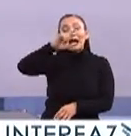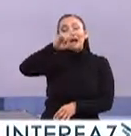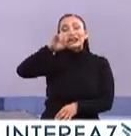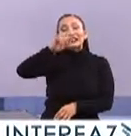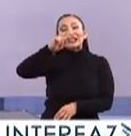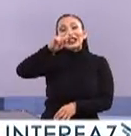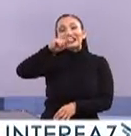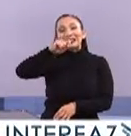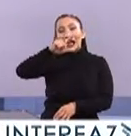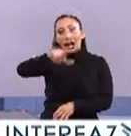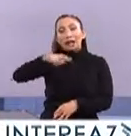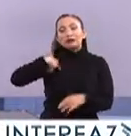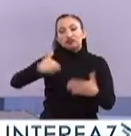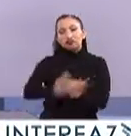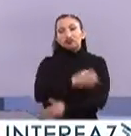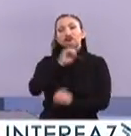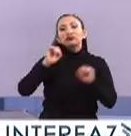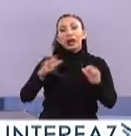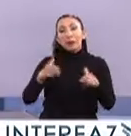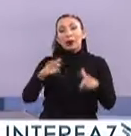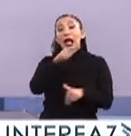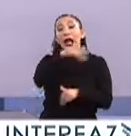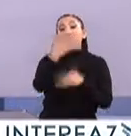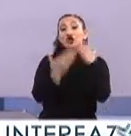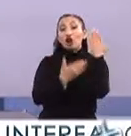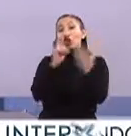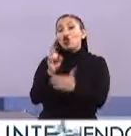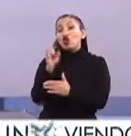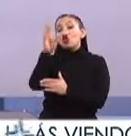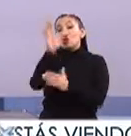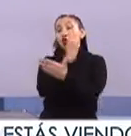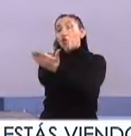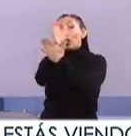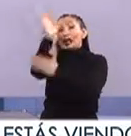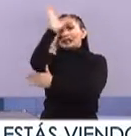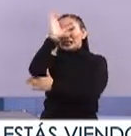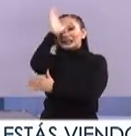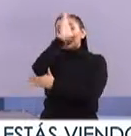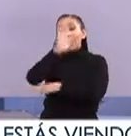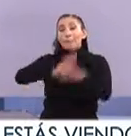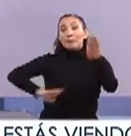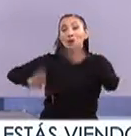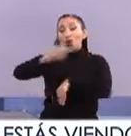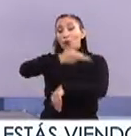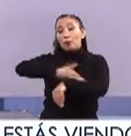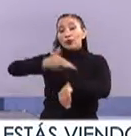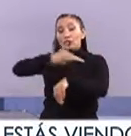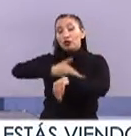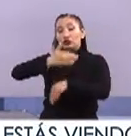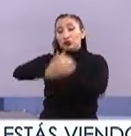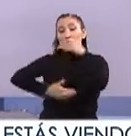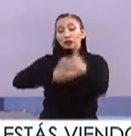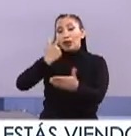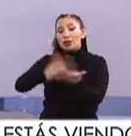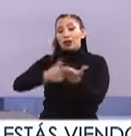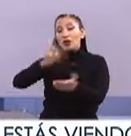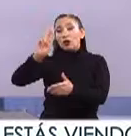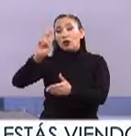tzeltal, originario de Chiapas y está estudiando un doctorado en ciencias en bioprocesos en la Unidad